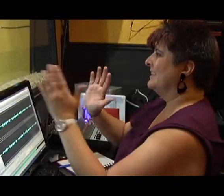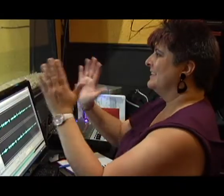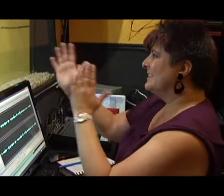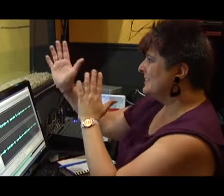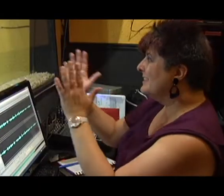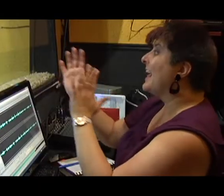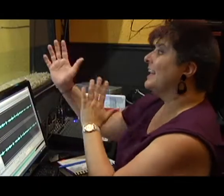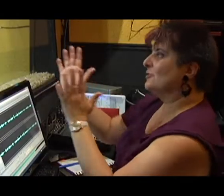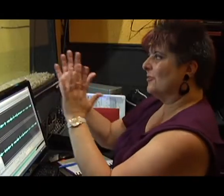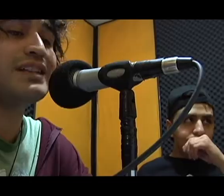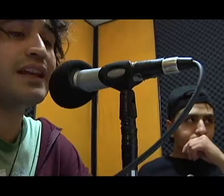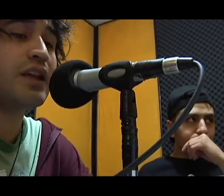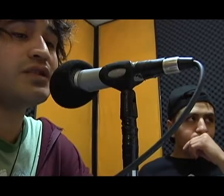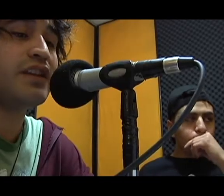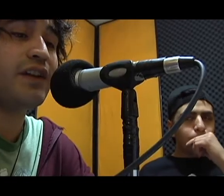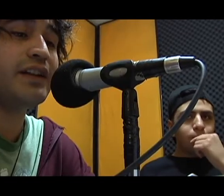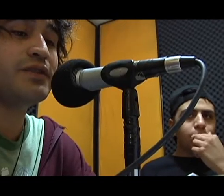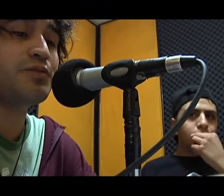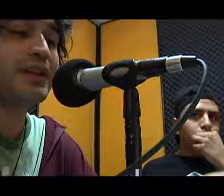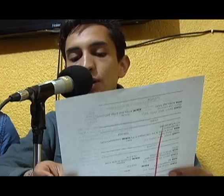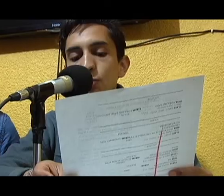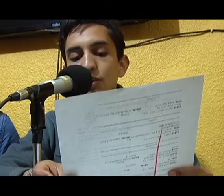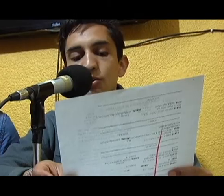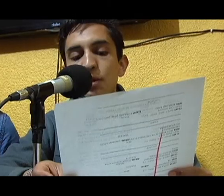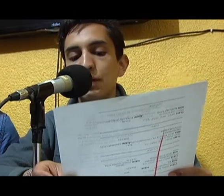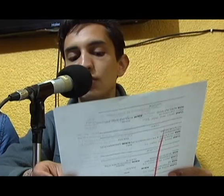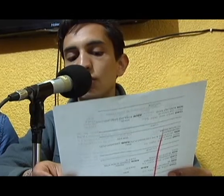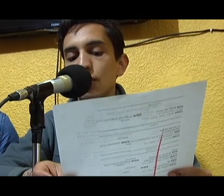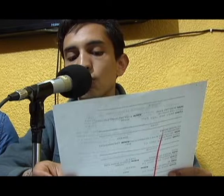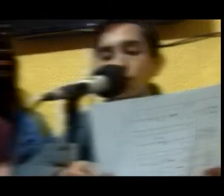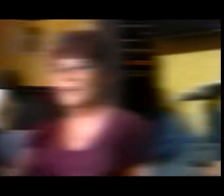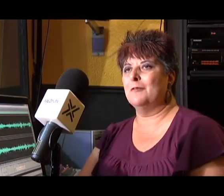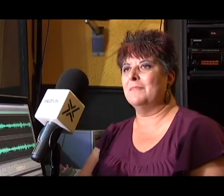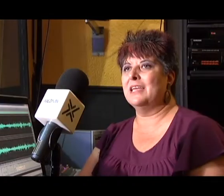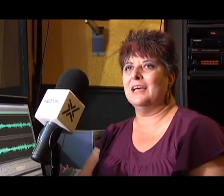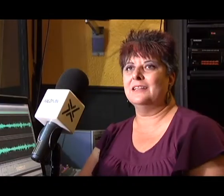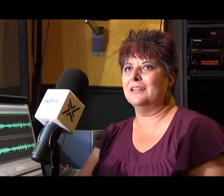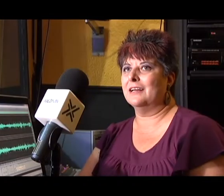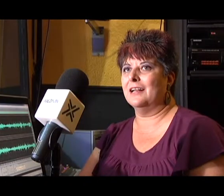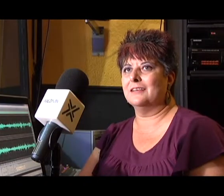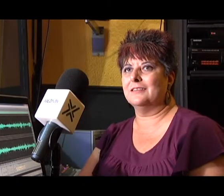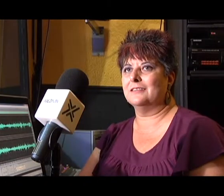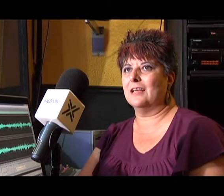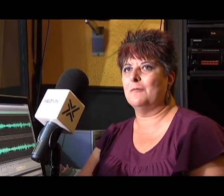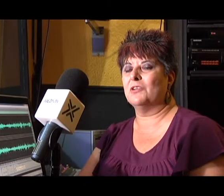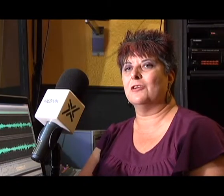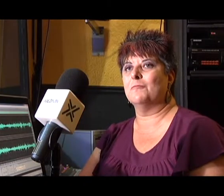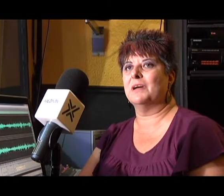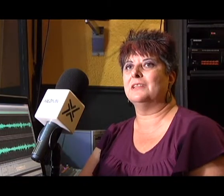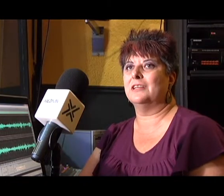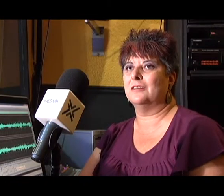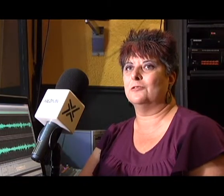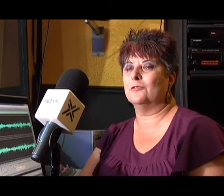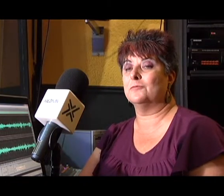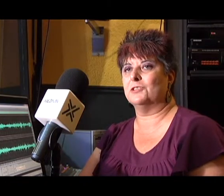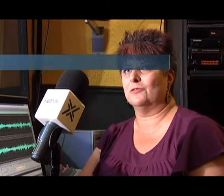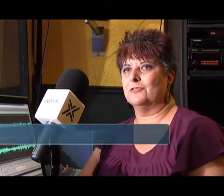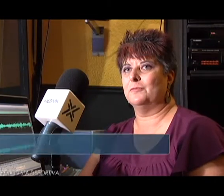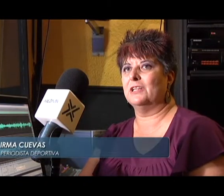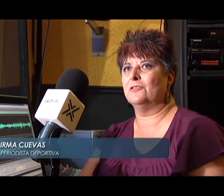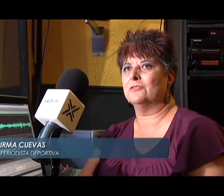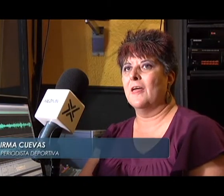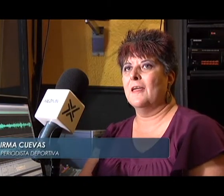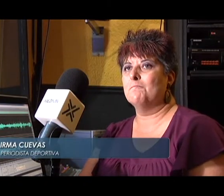clase, donde ha logrado aportar a la formación de nuevas generaciones de comunicadores. Me encanta dar clases, el poder compartir todos